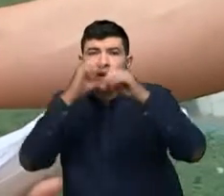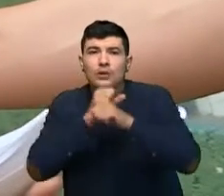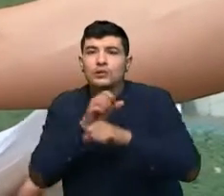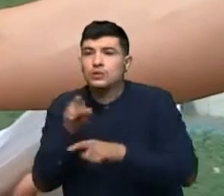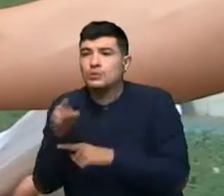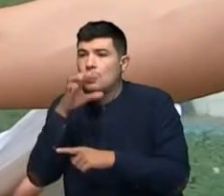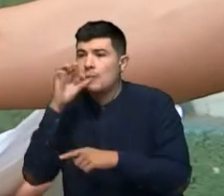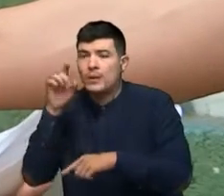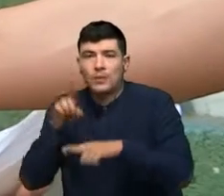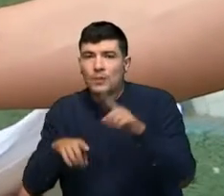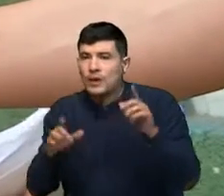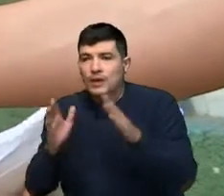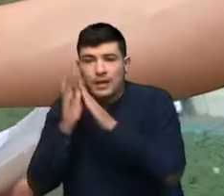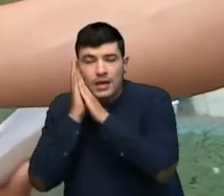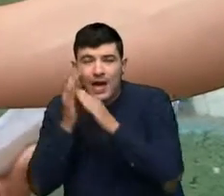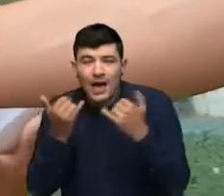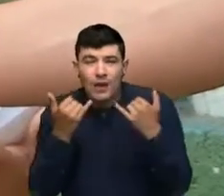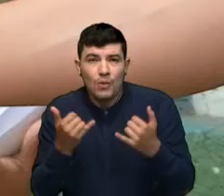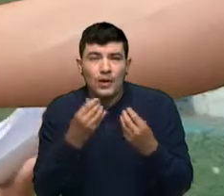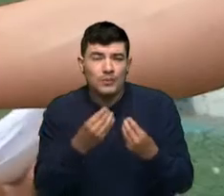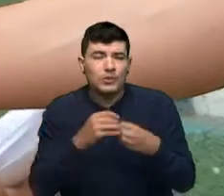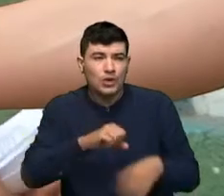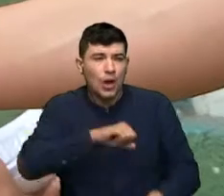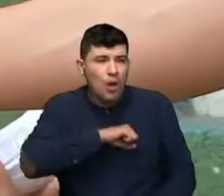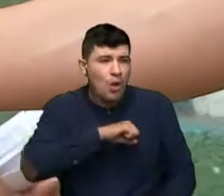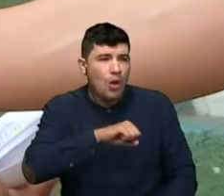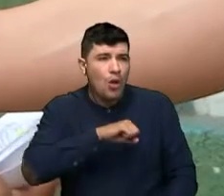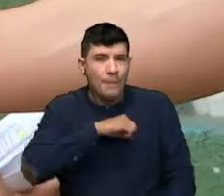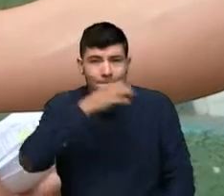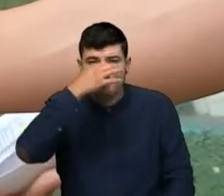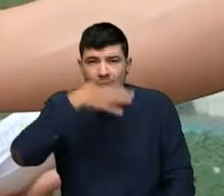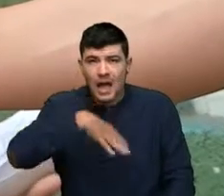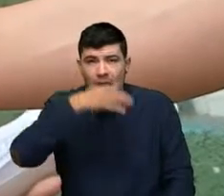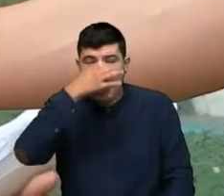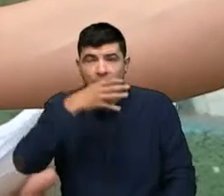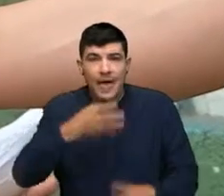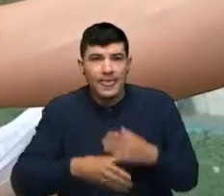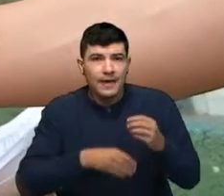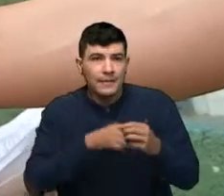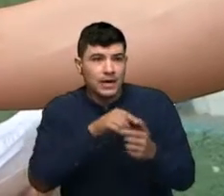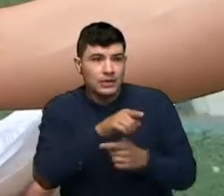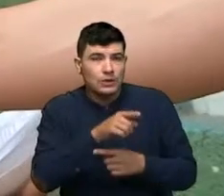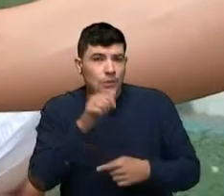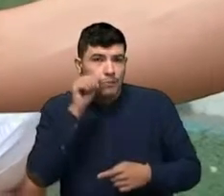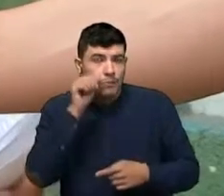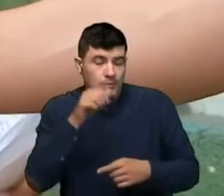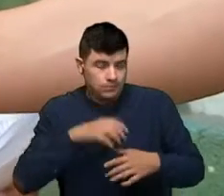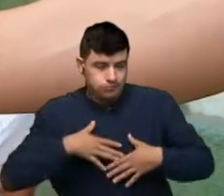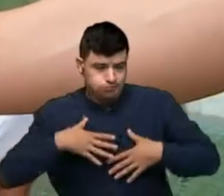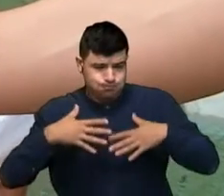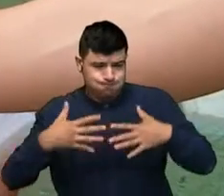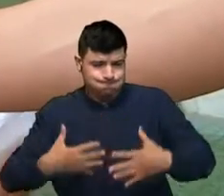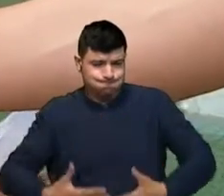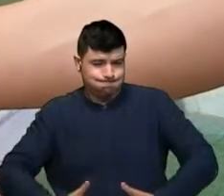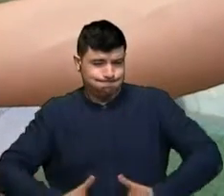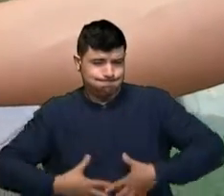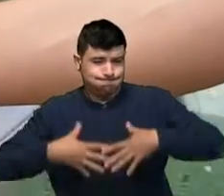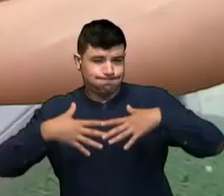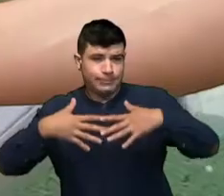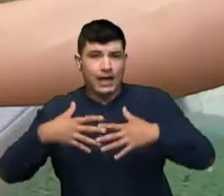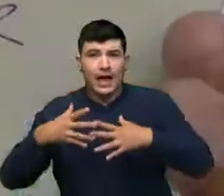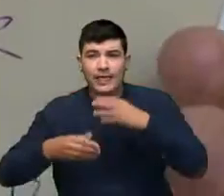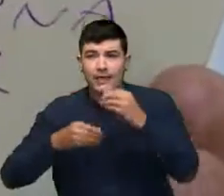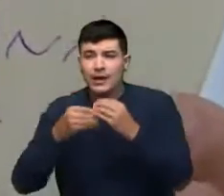puede dormir, ahorita tiene mucha tos. Eso se le infla mucho el estómago, hay veces come muy poquito, le da